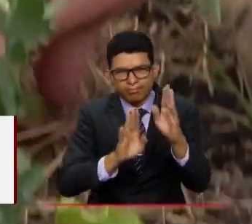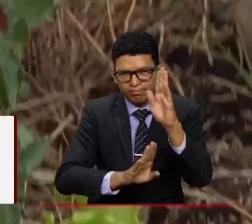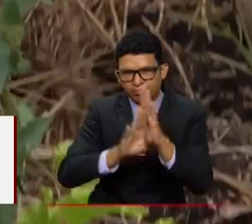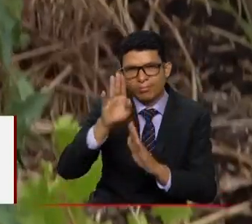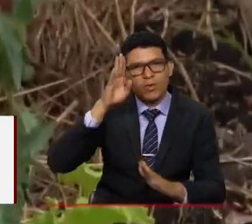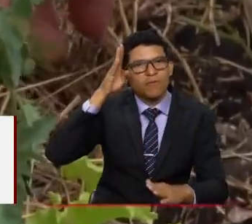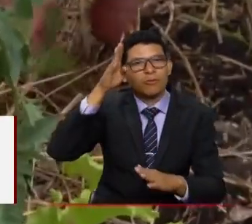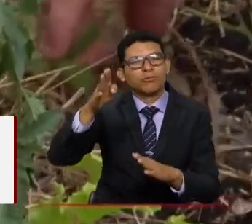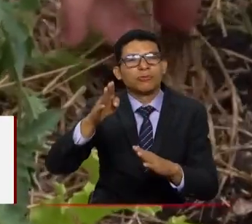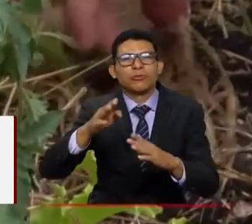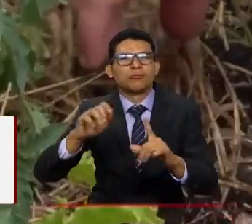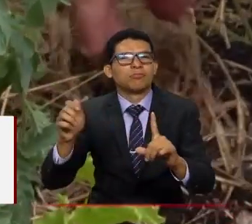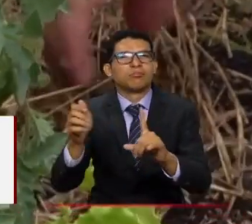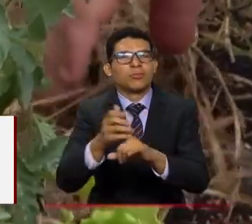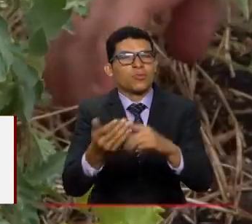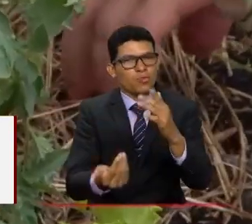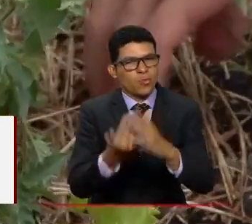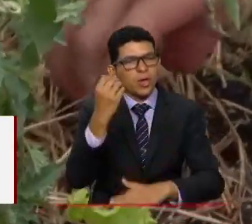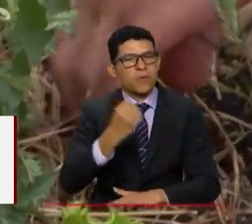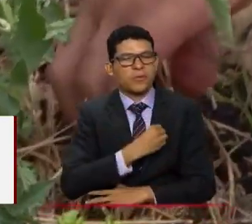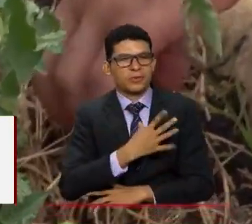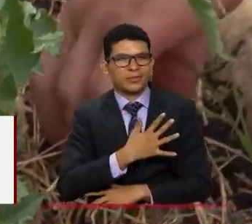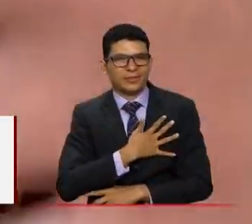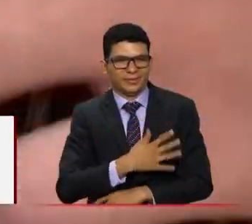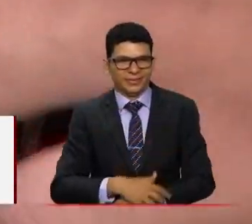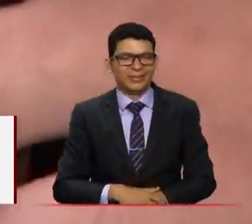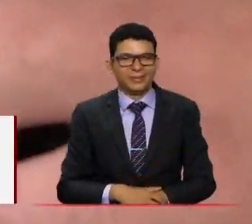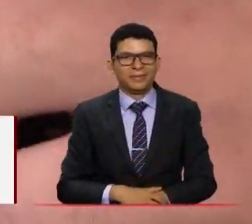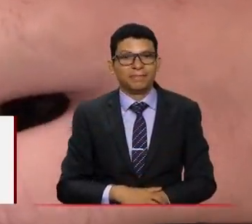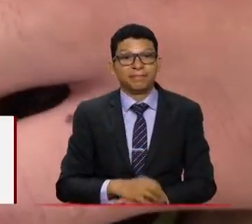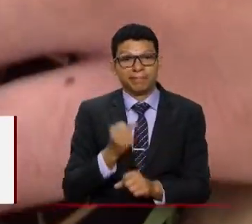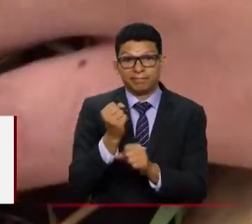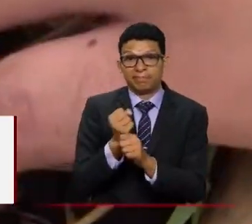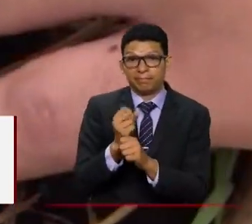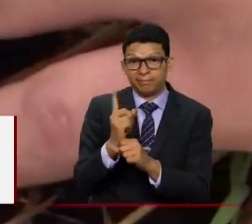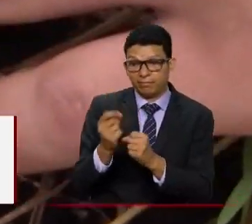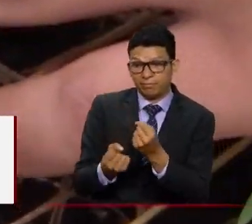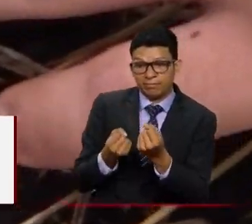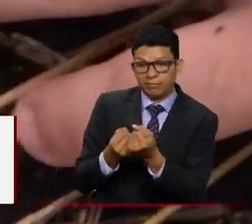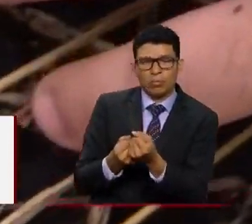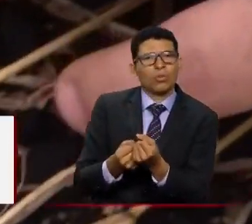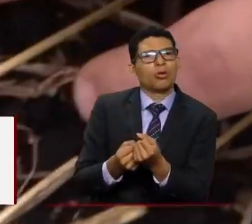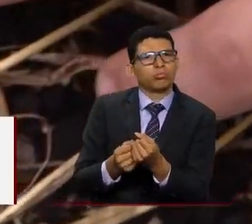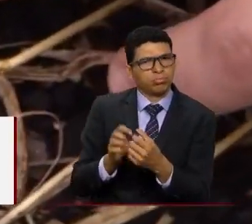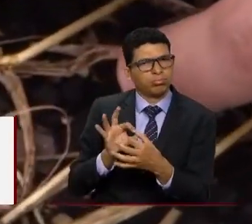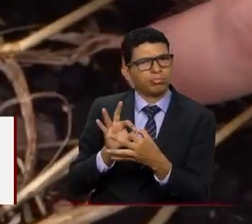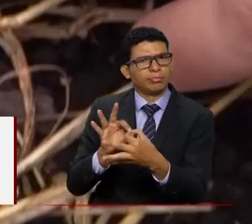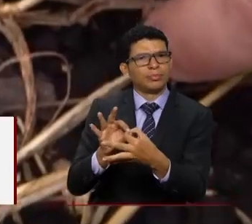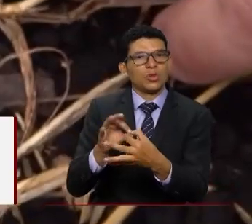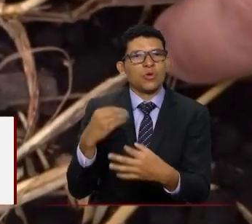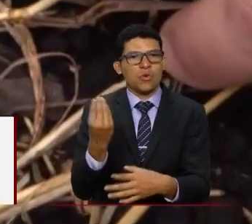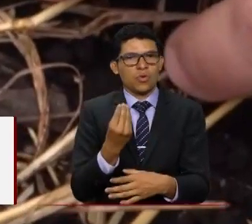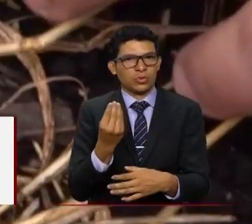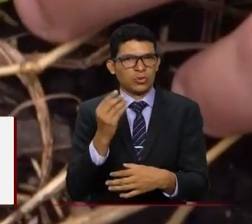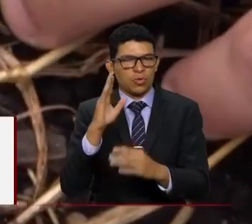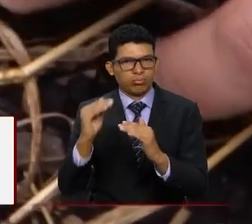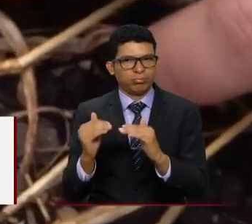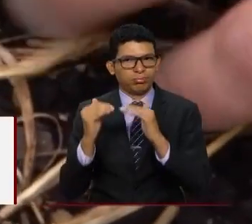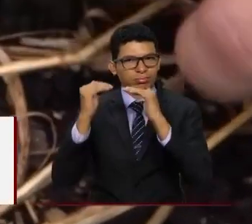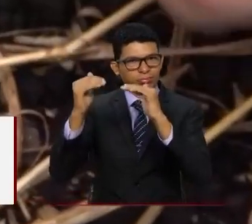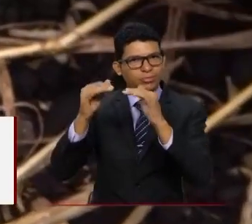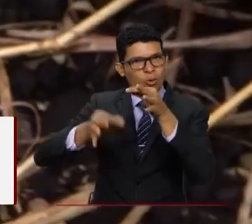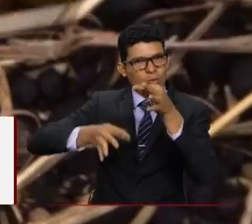futuro esperanzador y de nuevas oportunidades. Este trabajo cuenta con el apoyo y acompañamiento del Consejo Superior de la